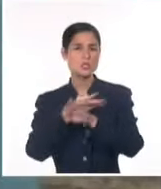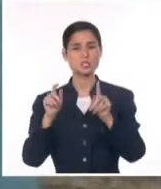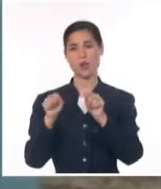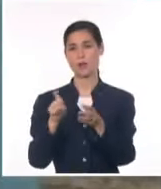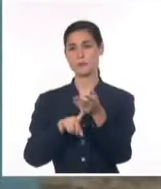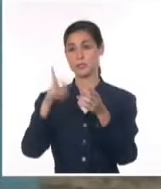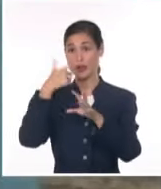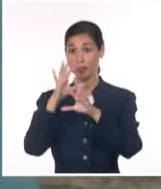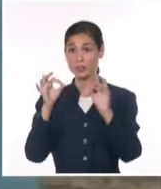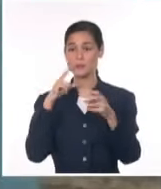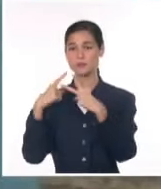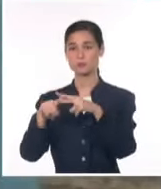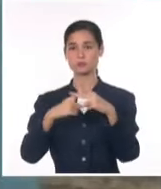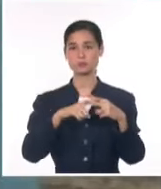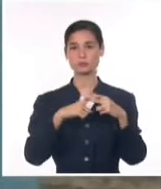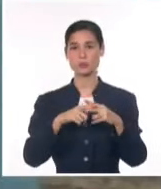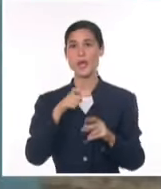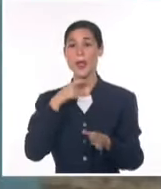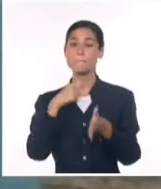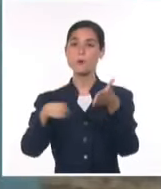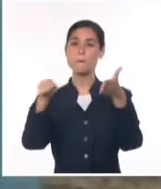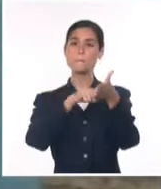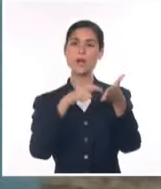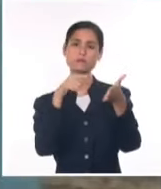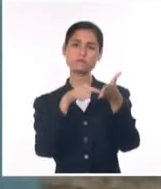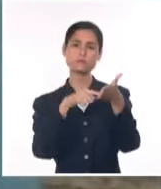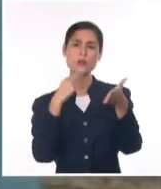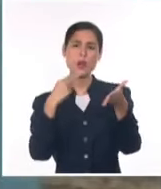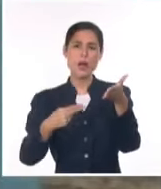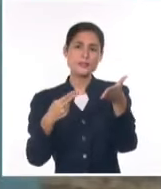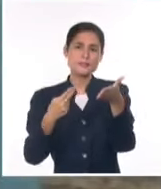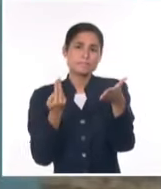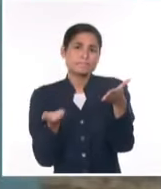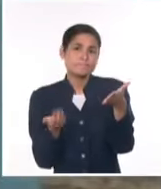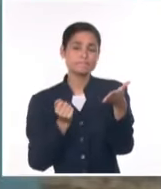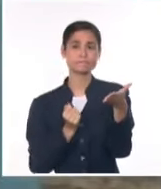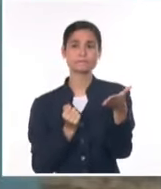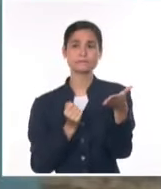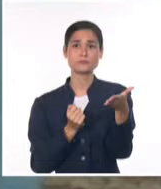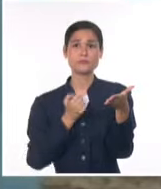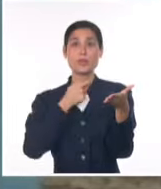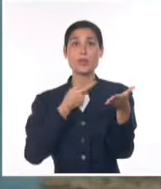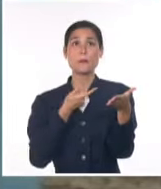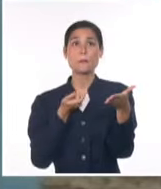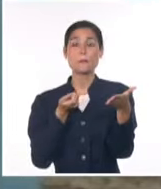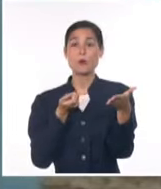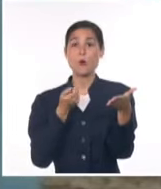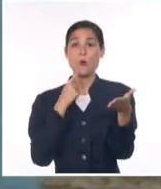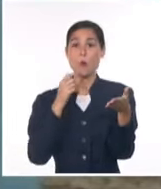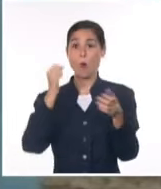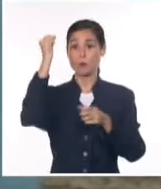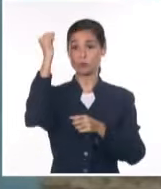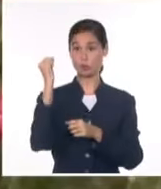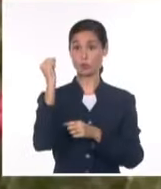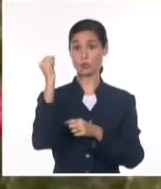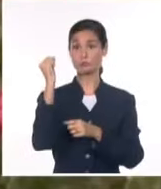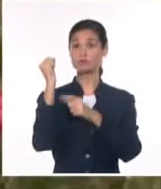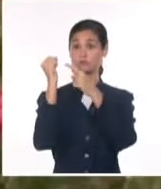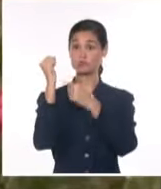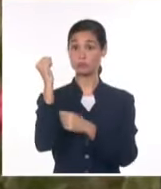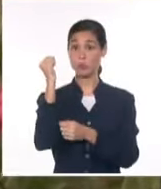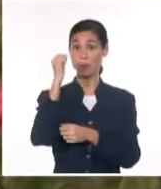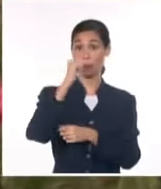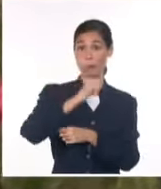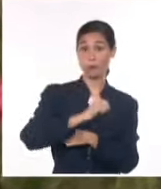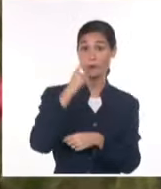que se están realizando después del paso del ciclón es seccionalizando la torre caída, separando